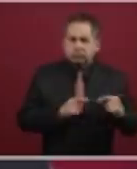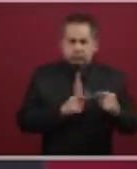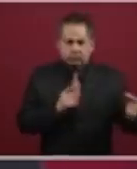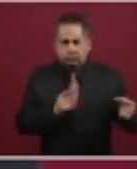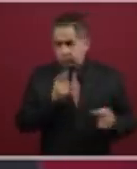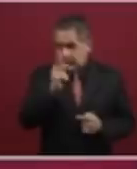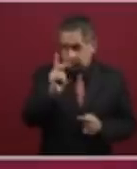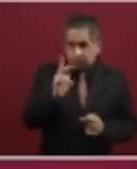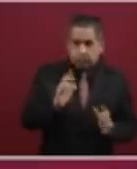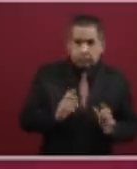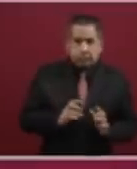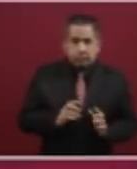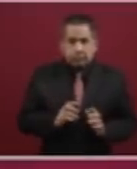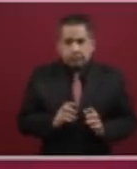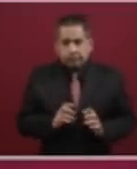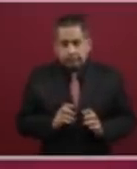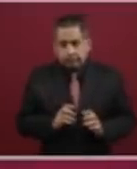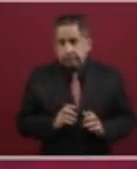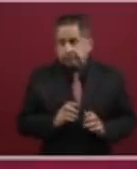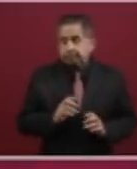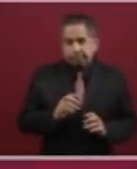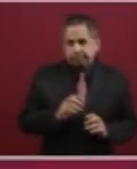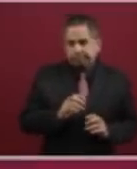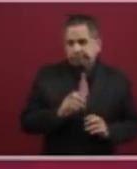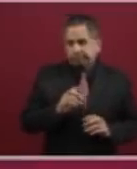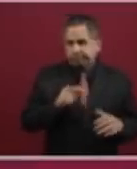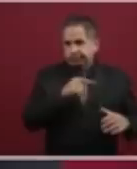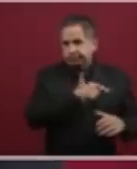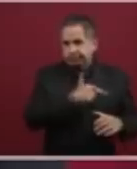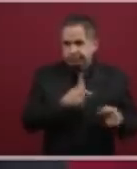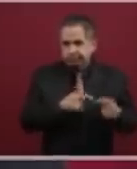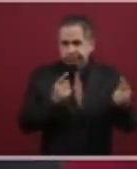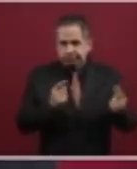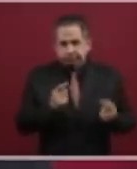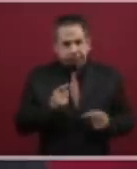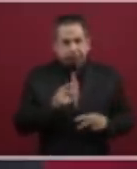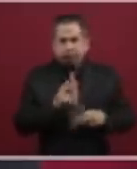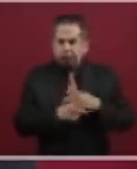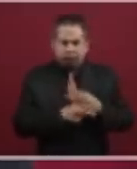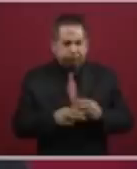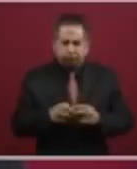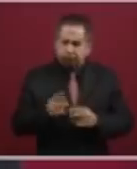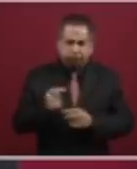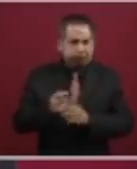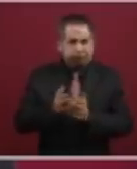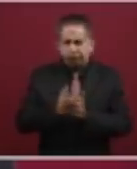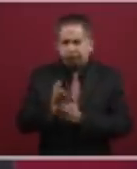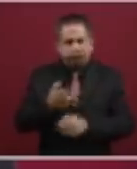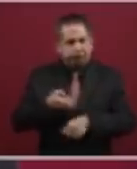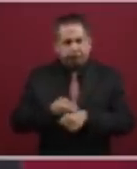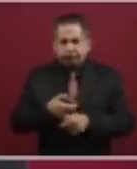Pero sí, los voy a seguir